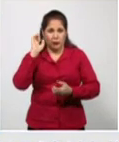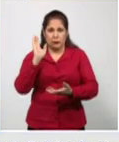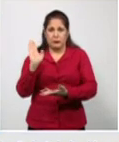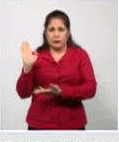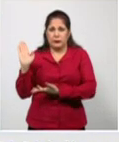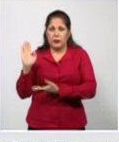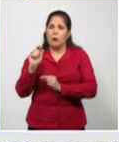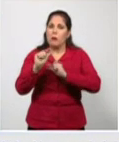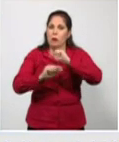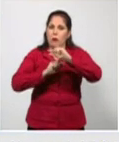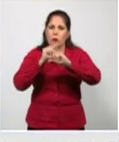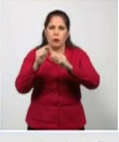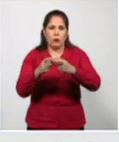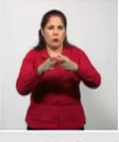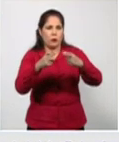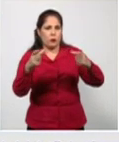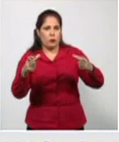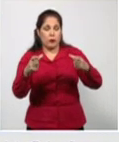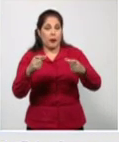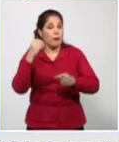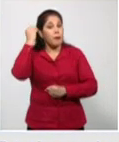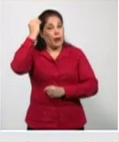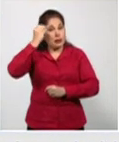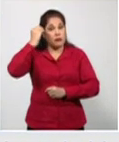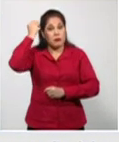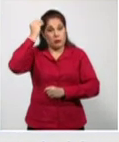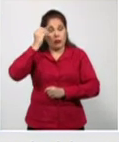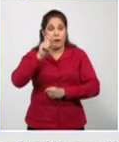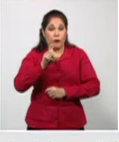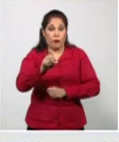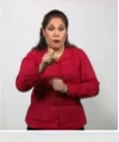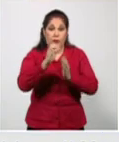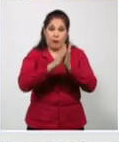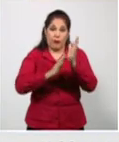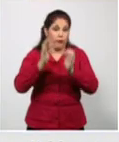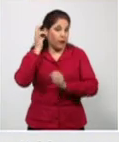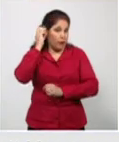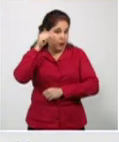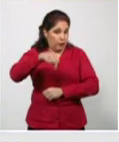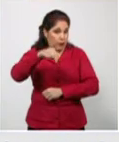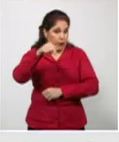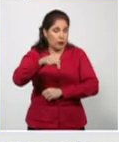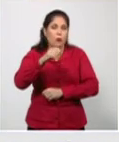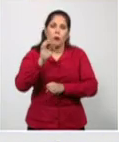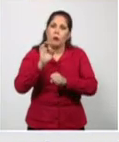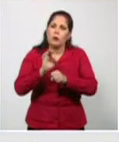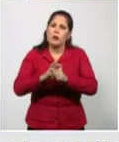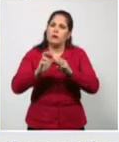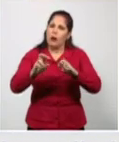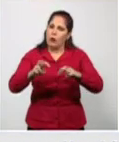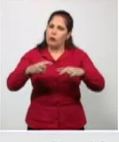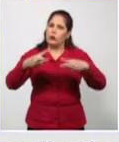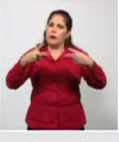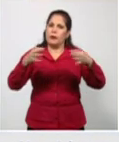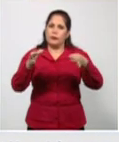ido incrementando y se espera que a finales de febrero pues comience la